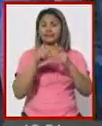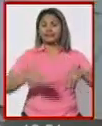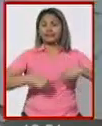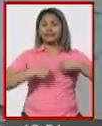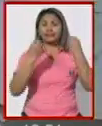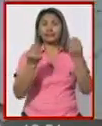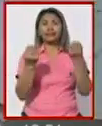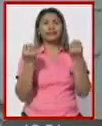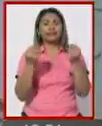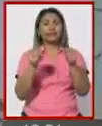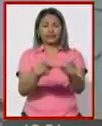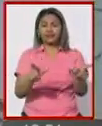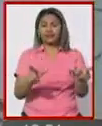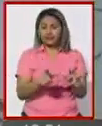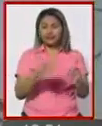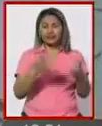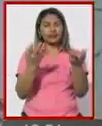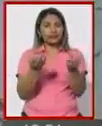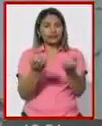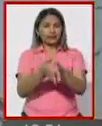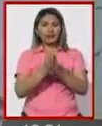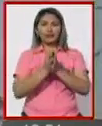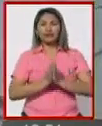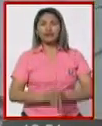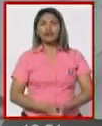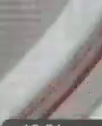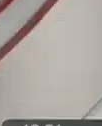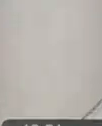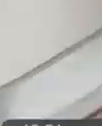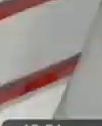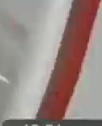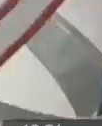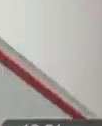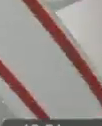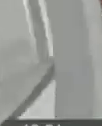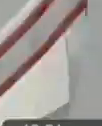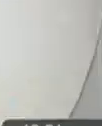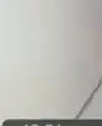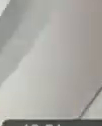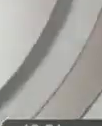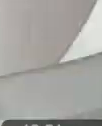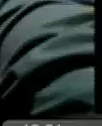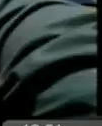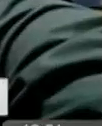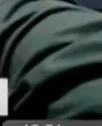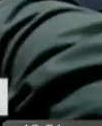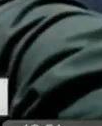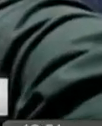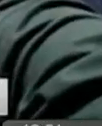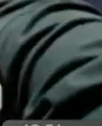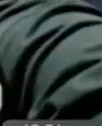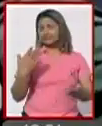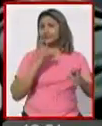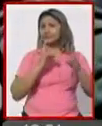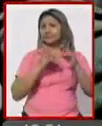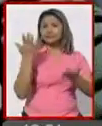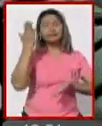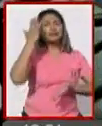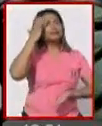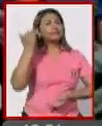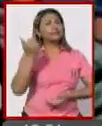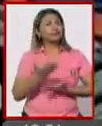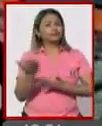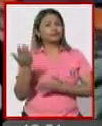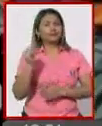les dote la cantidad de puestos que ellos demandan. En instantes, repercusiones por la situación de un